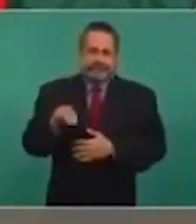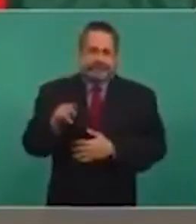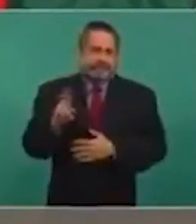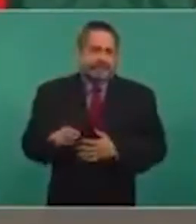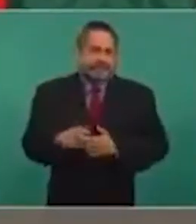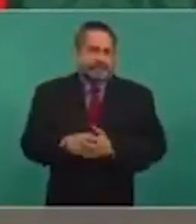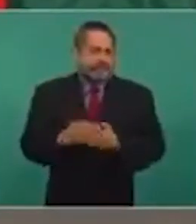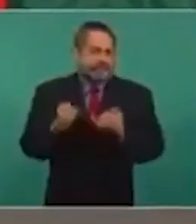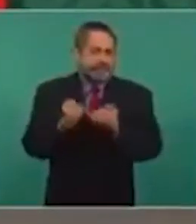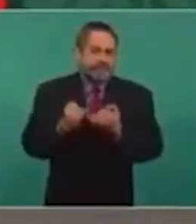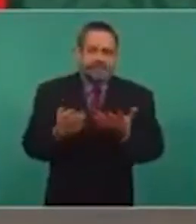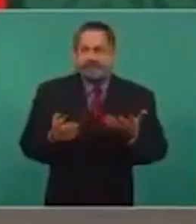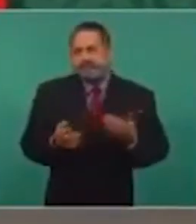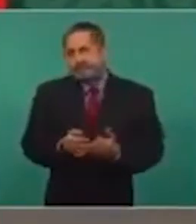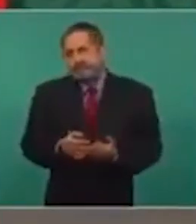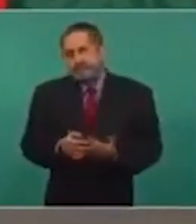se haya